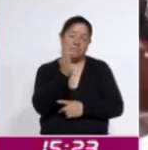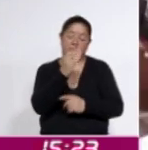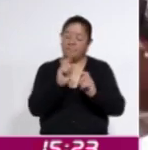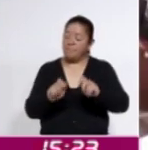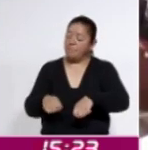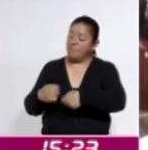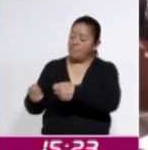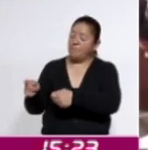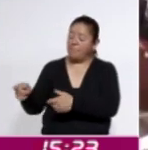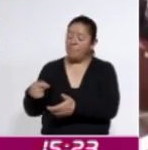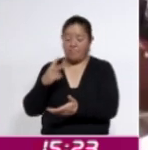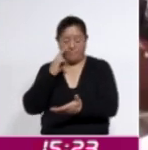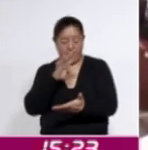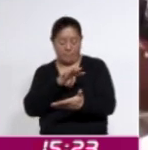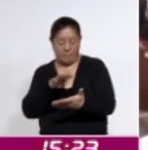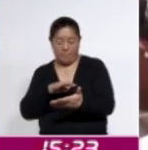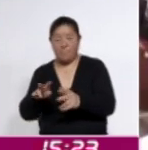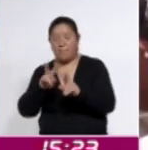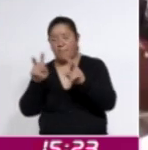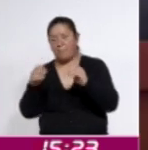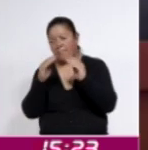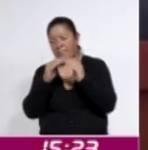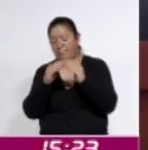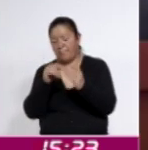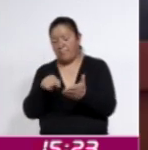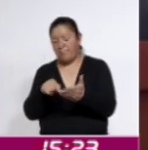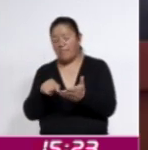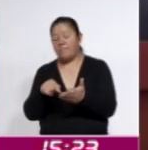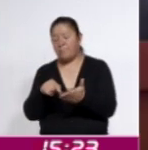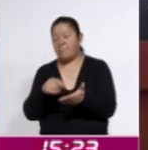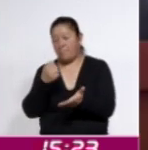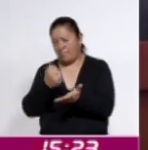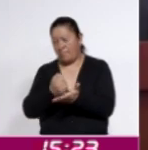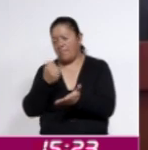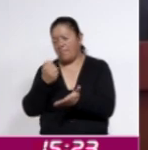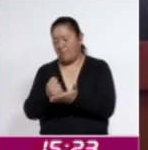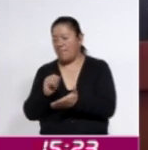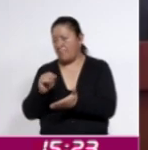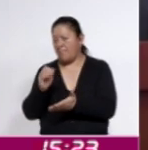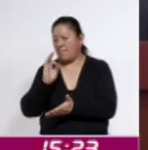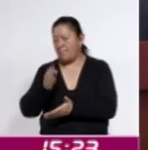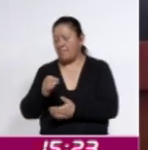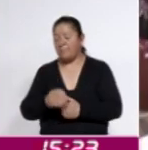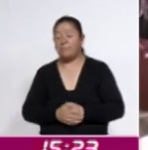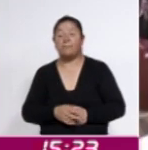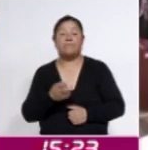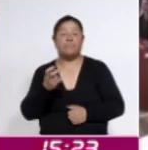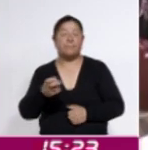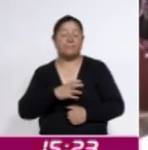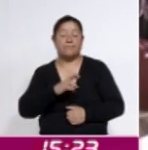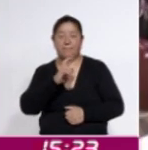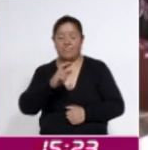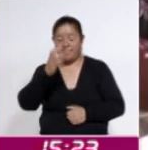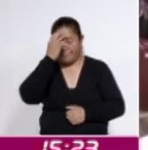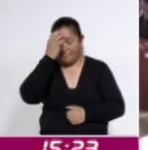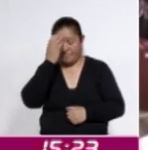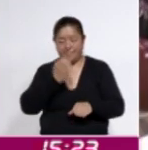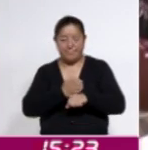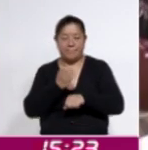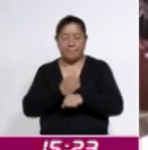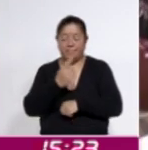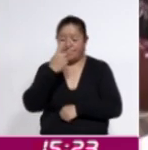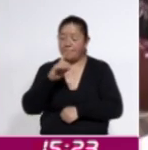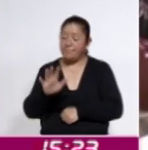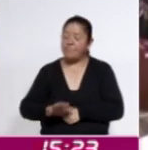República en materia de vivienda, en la que se reconoce la responsabilidad del Estado en la implementación de políticas